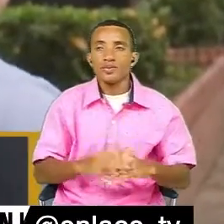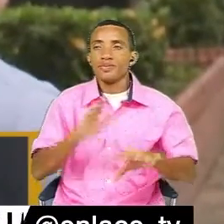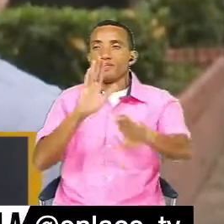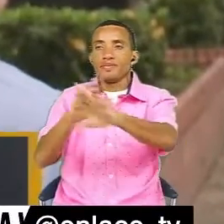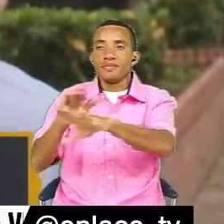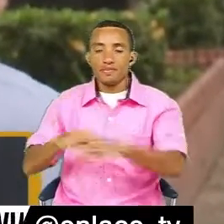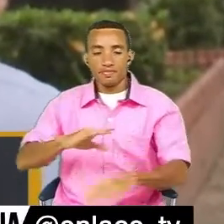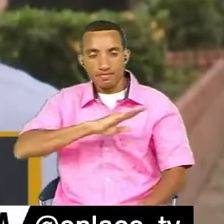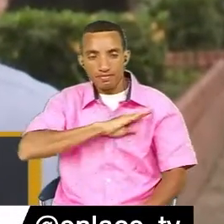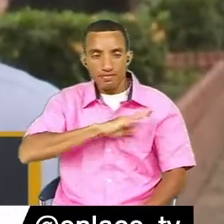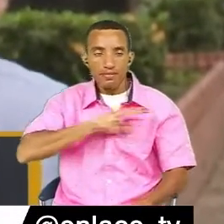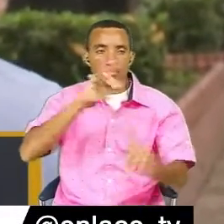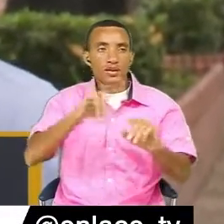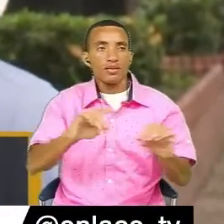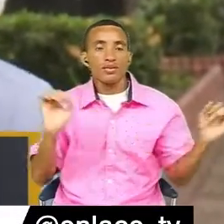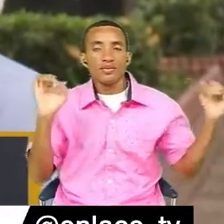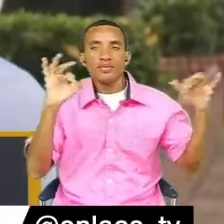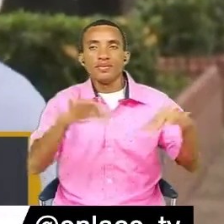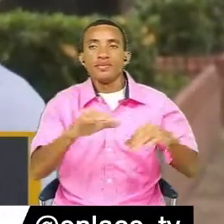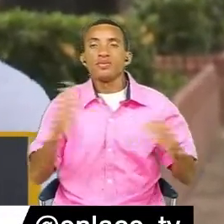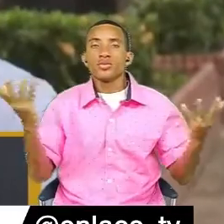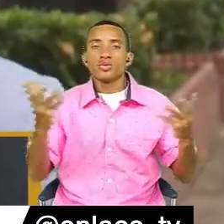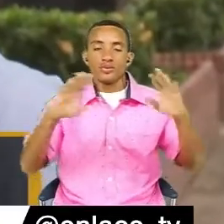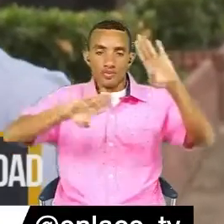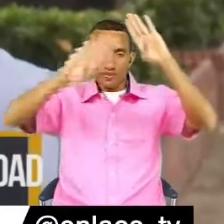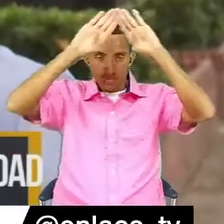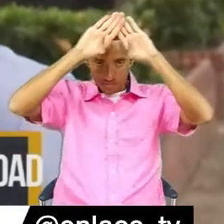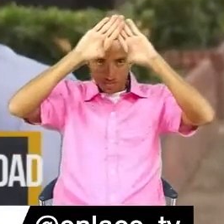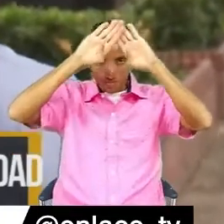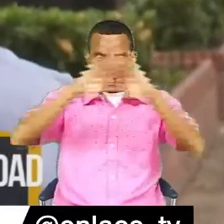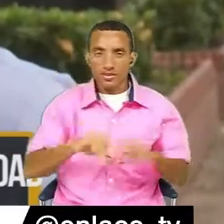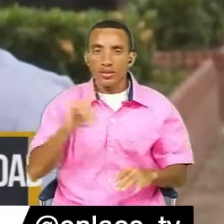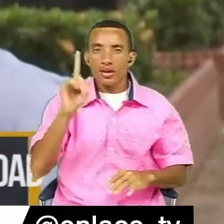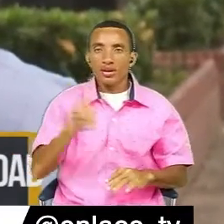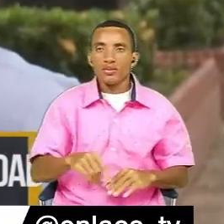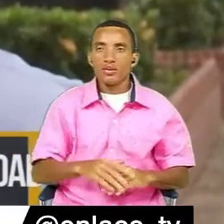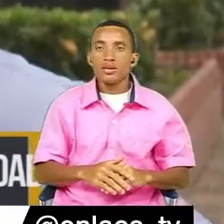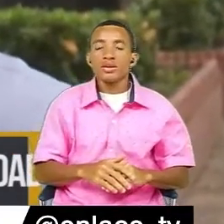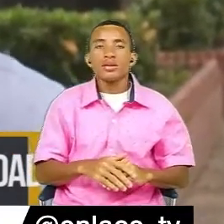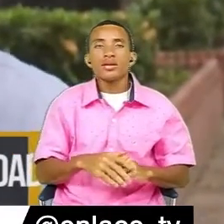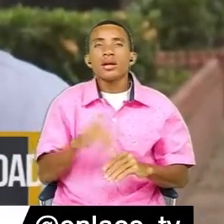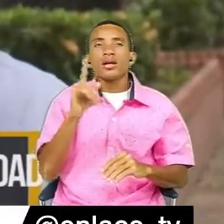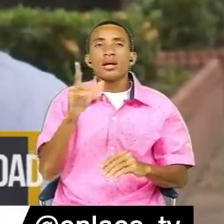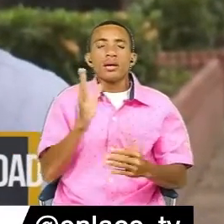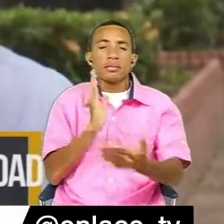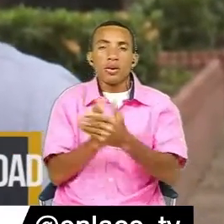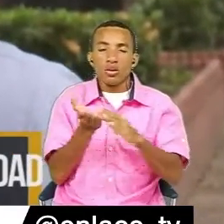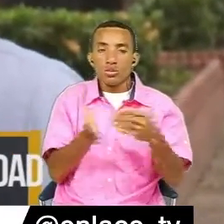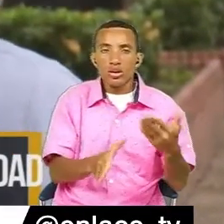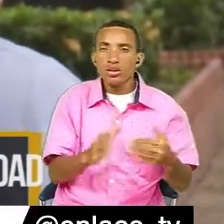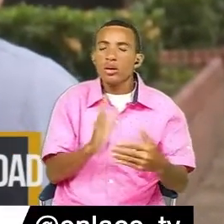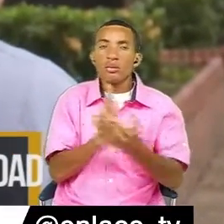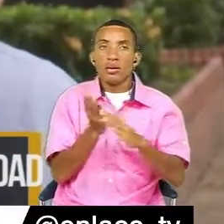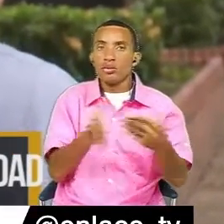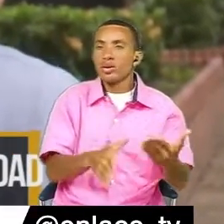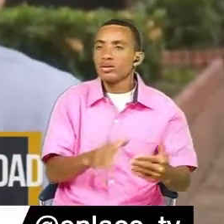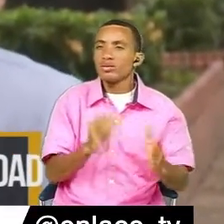que se haga un consejo de seguridad en el corregimiento del Centro, porque es que el corregimiento del Centro es el que ha puesto a los muertos, y no podemos seguir en